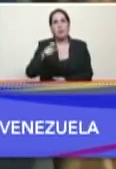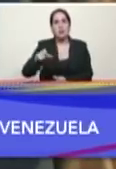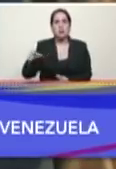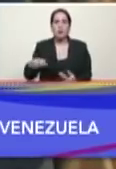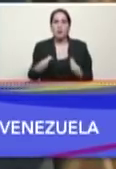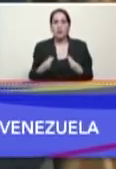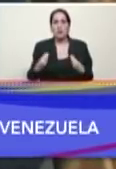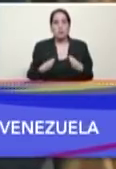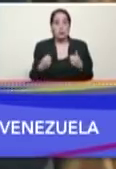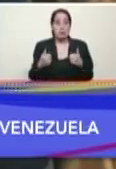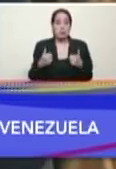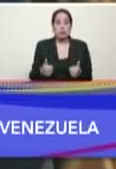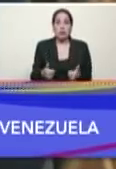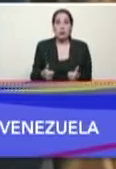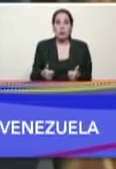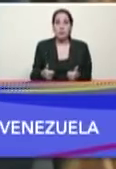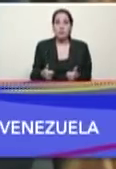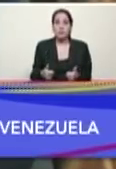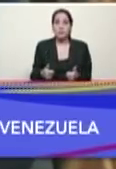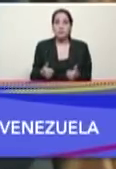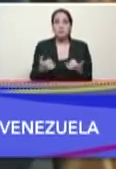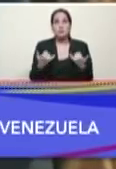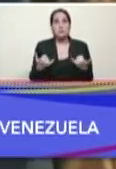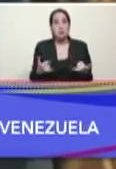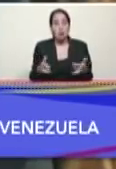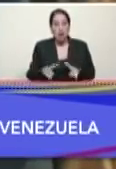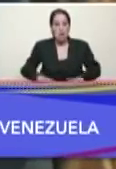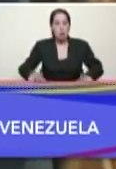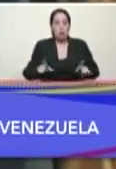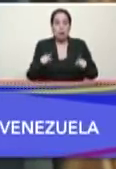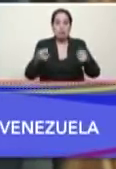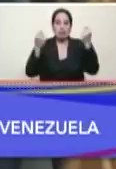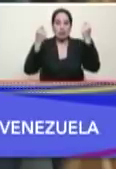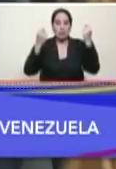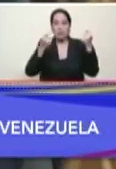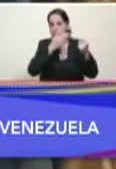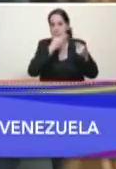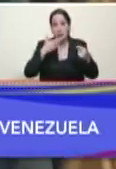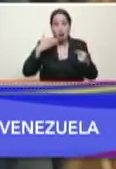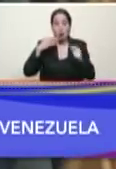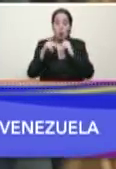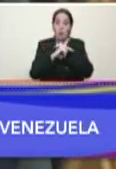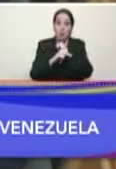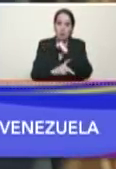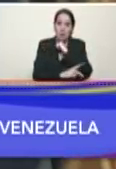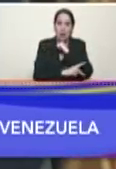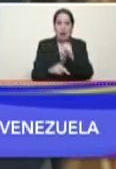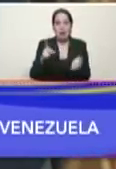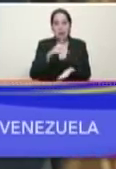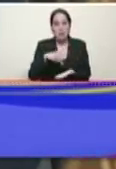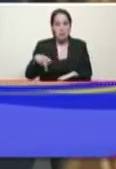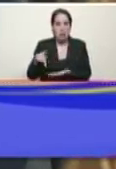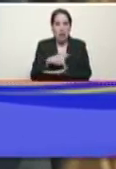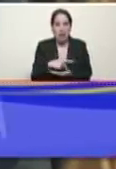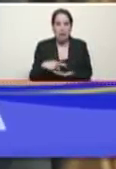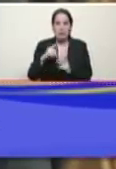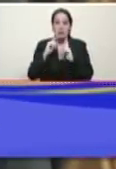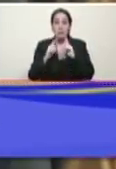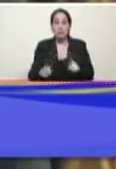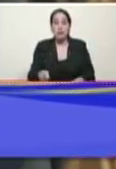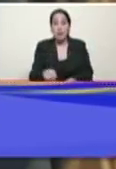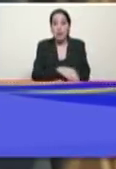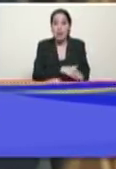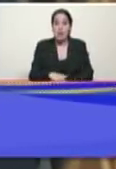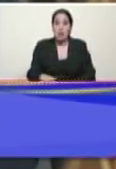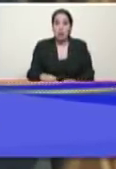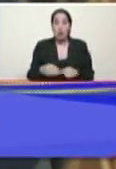vivir viviendo. Y ahorita estos espacios recuperados que hemos visto en parques, que hemos visto en plazas, en avenidas, estos espacios